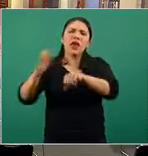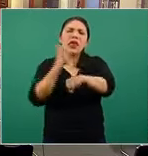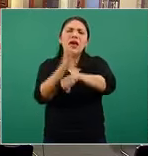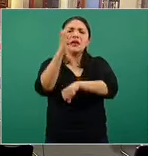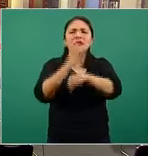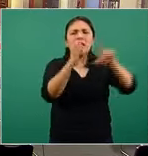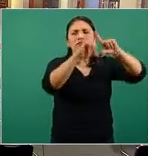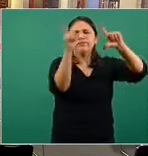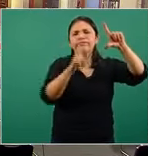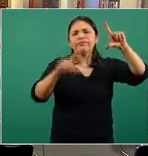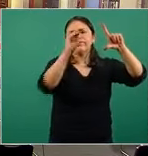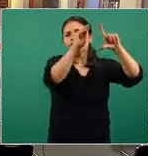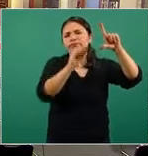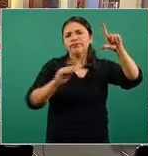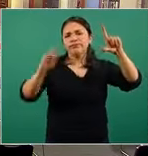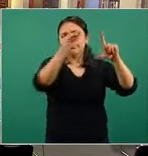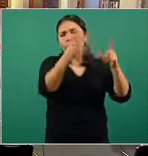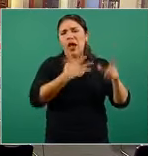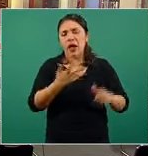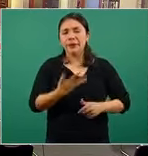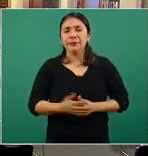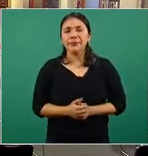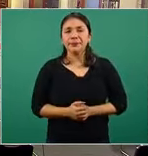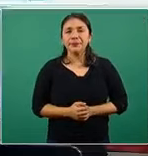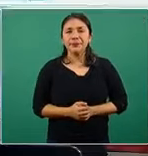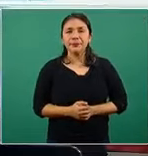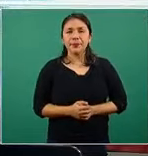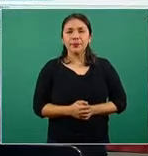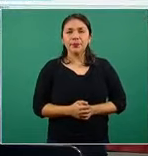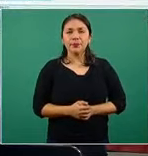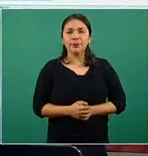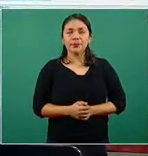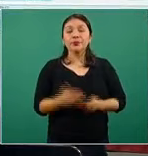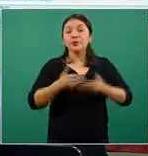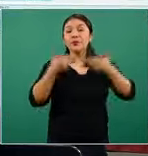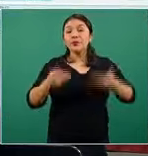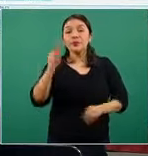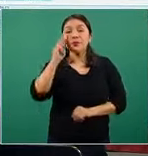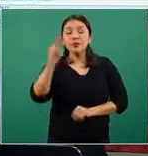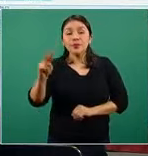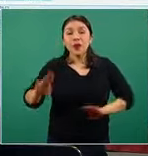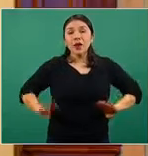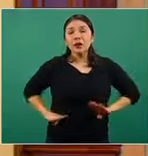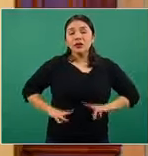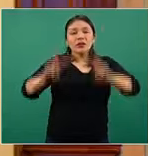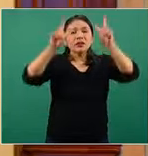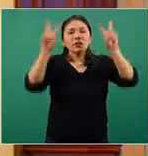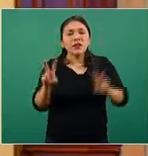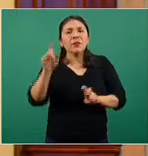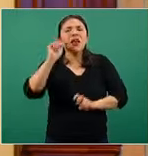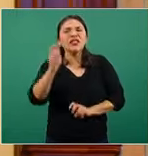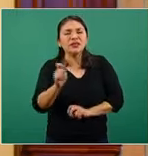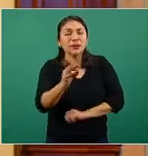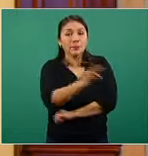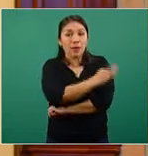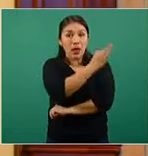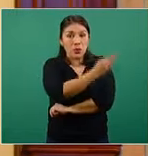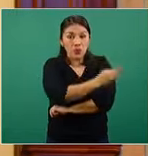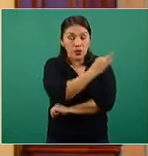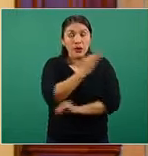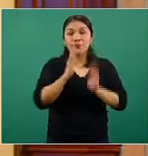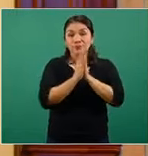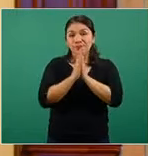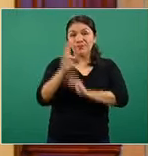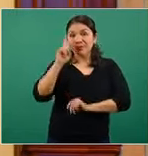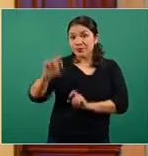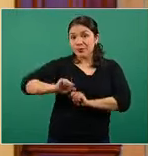las 32 entidades federativas. Vamos a pasar ahora al componente de la vacuna, si nos